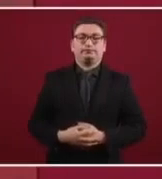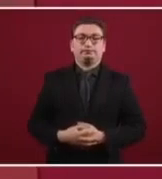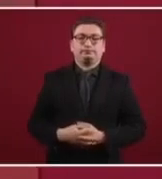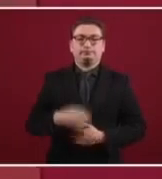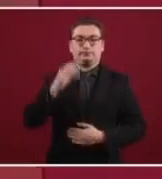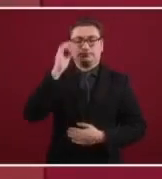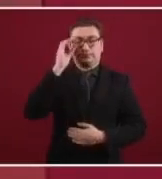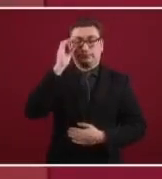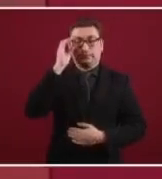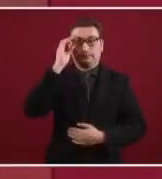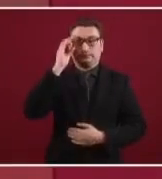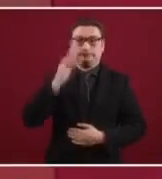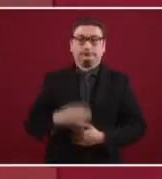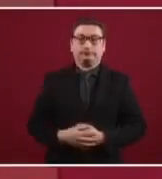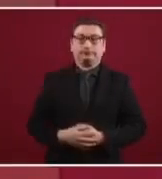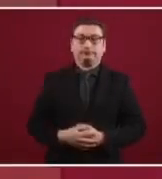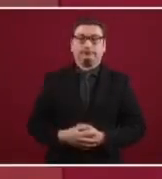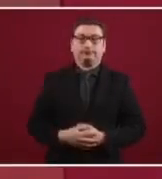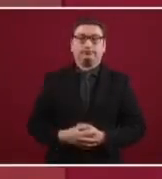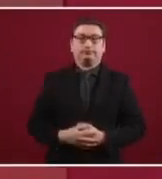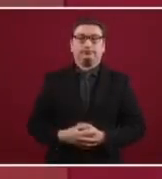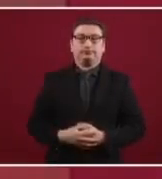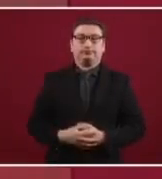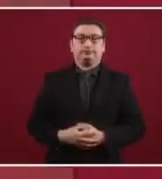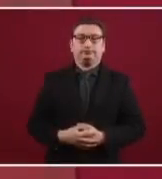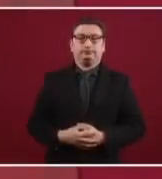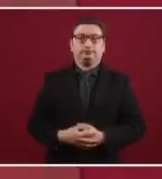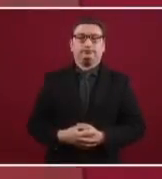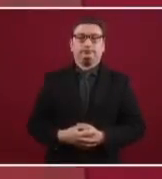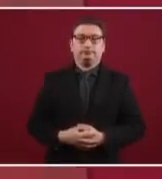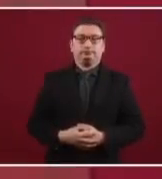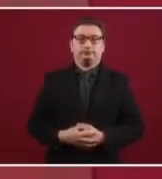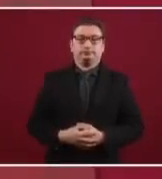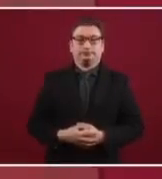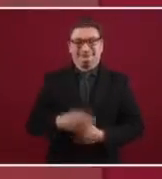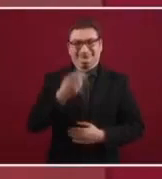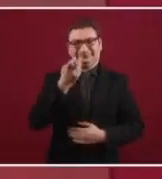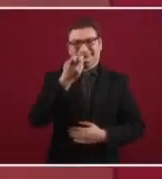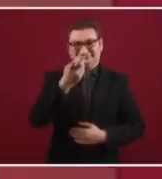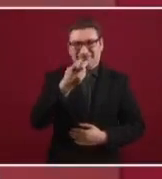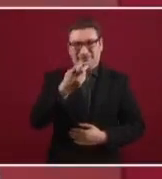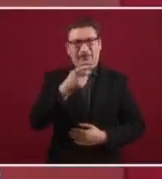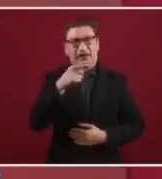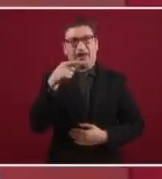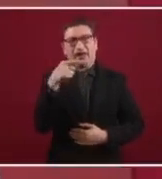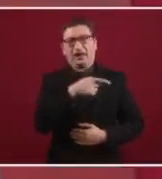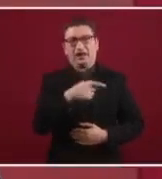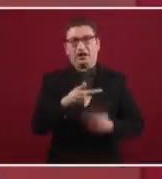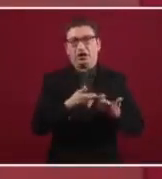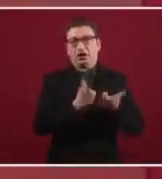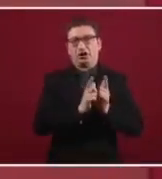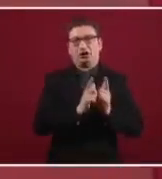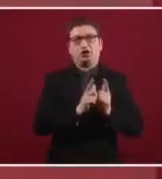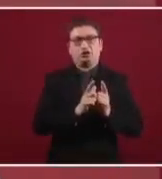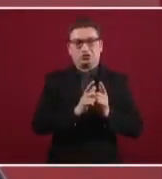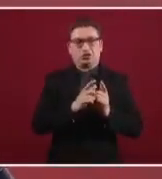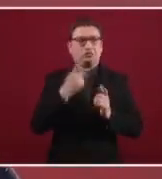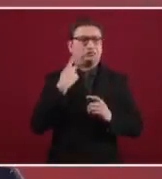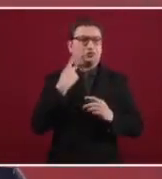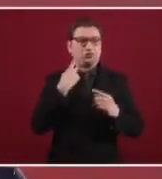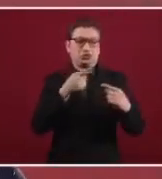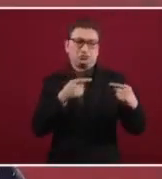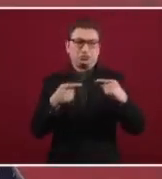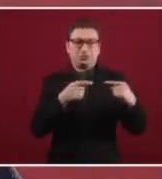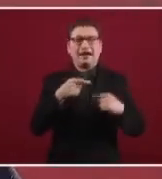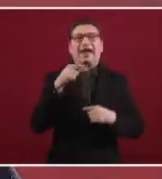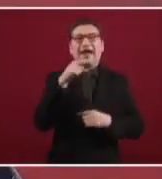le cae muy bien a los conservadores, adversarios nuestros.